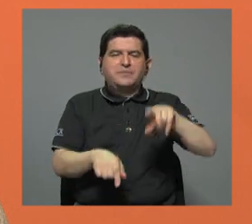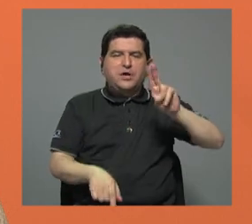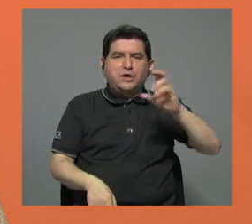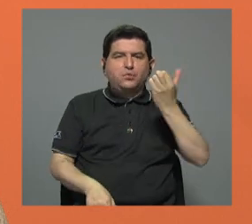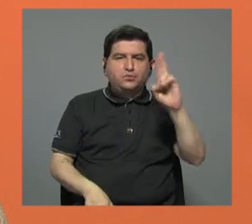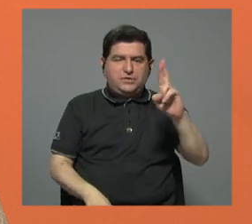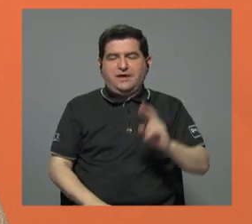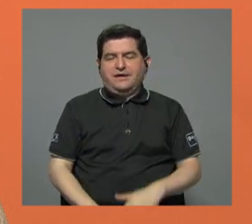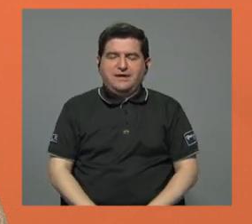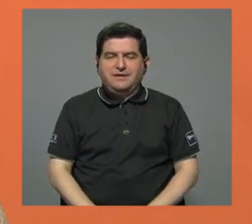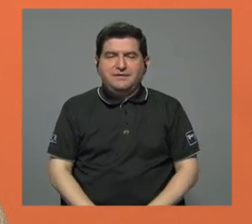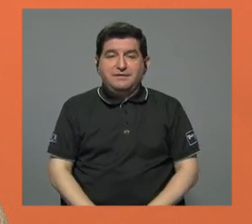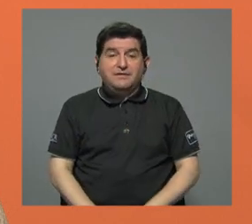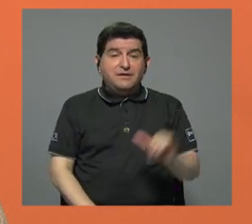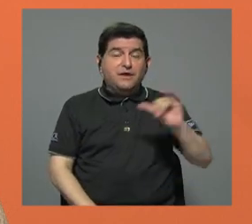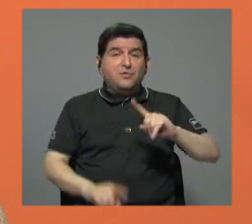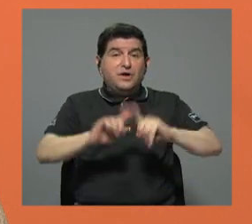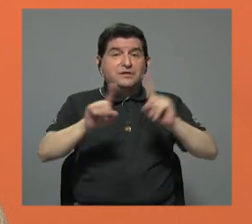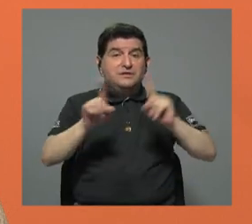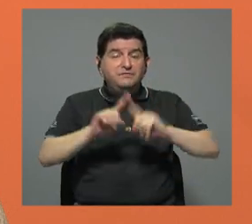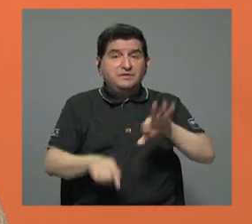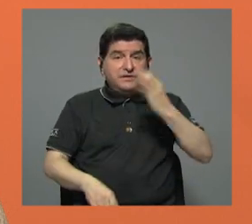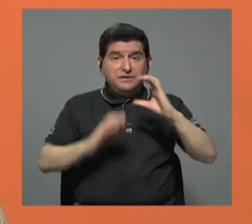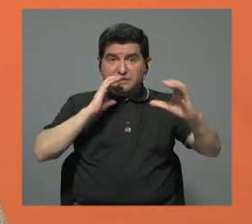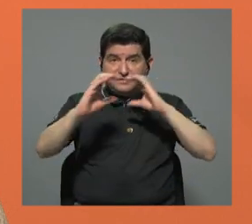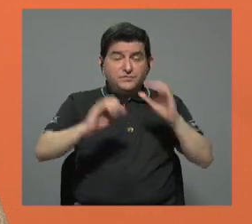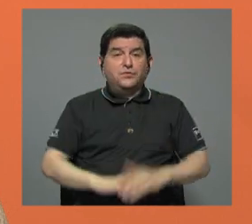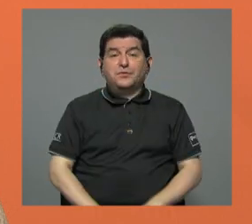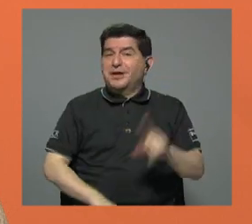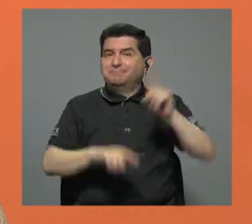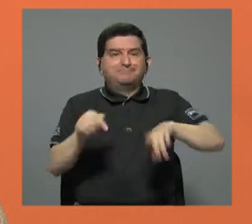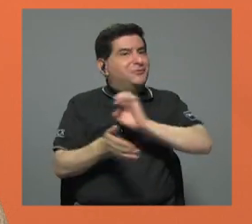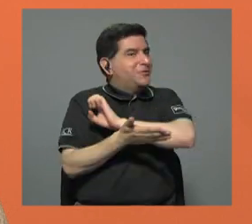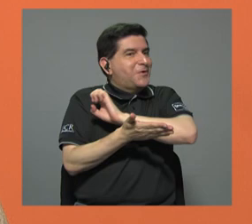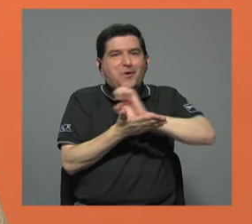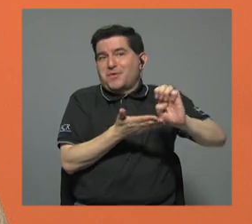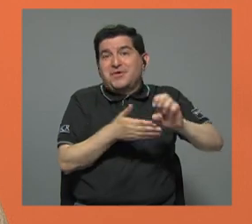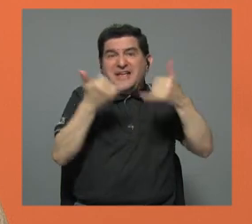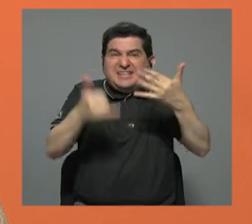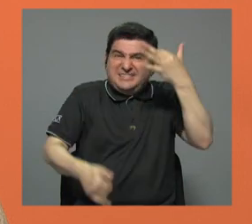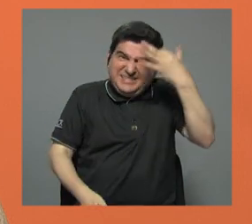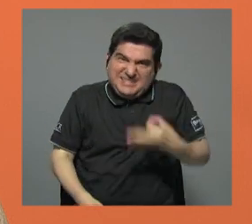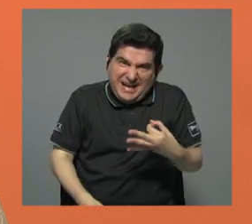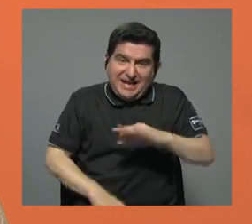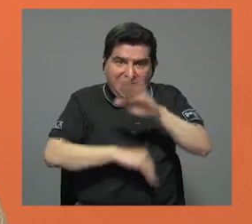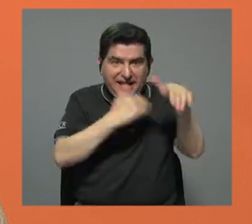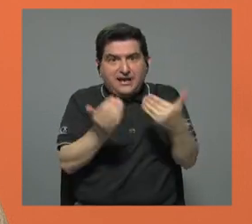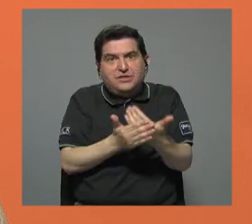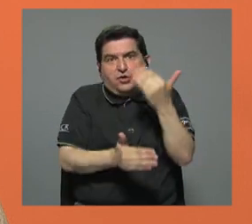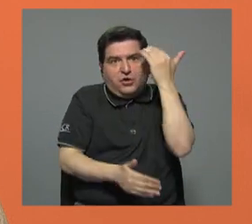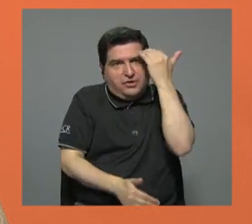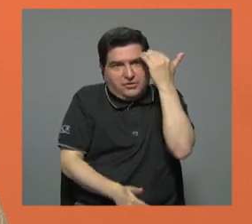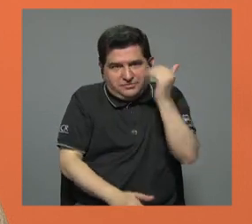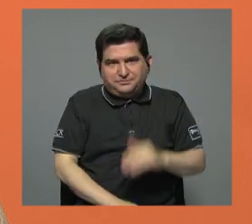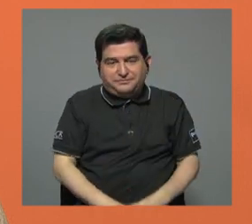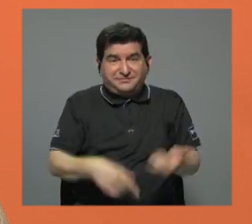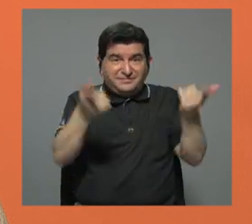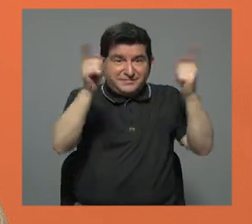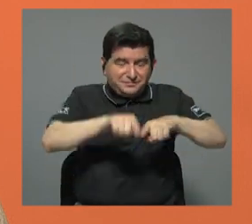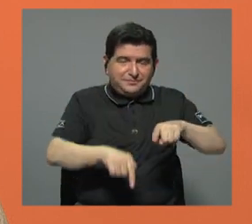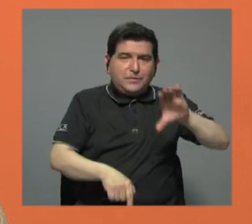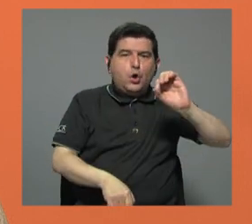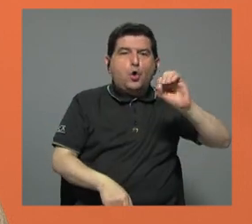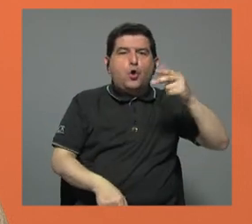de interferencia al igual que muchos otros medios fue inevitable si ya creíamos haberlo visto casi todo con el caso